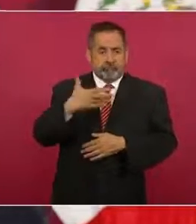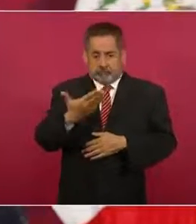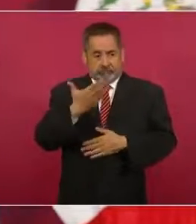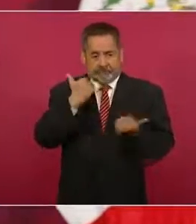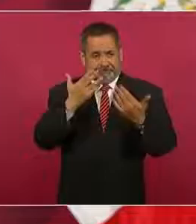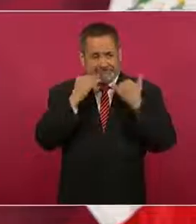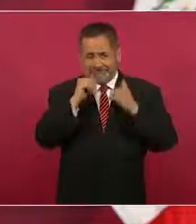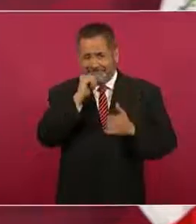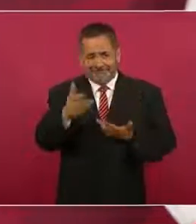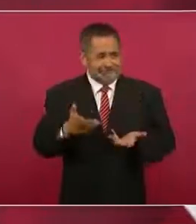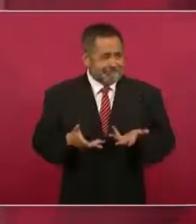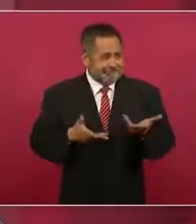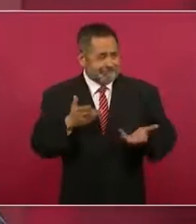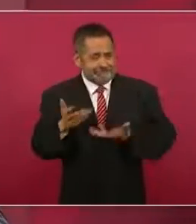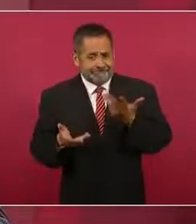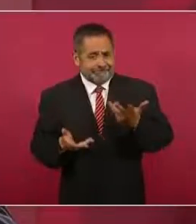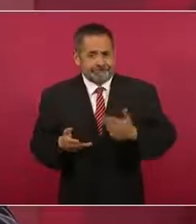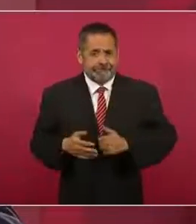Podemos tener